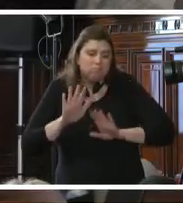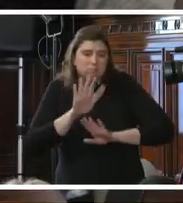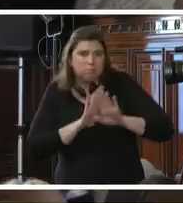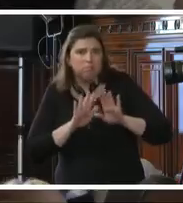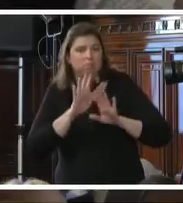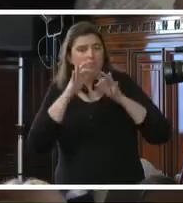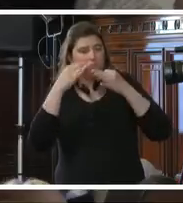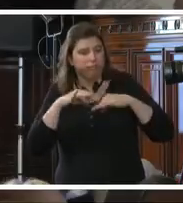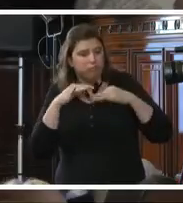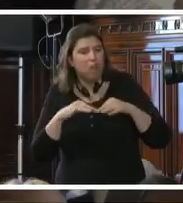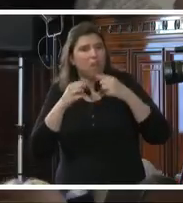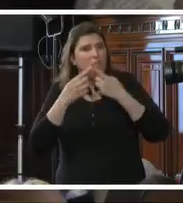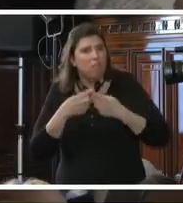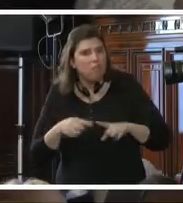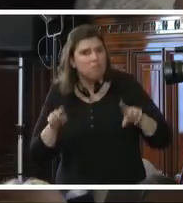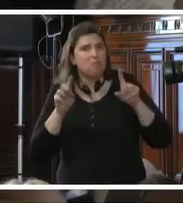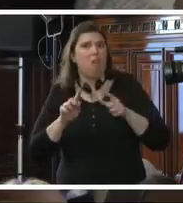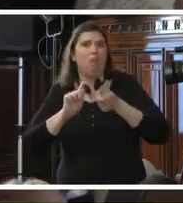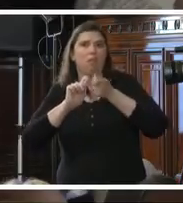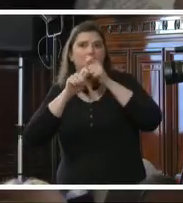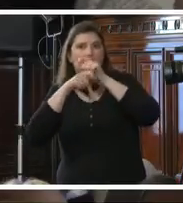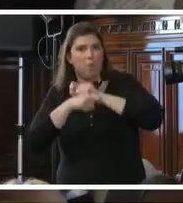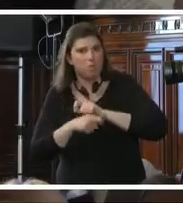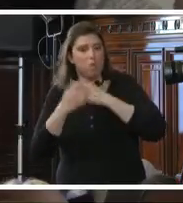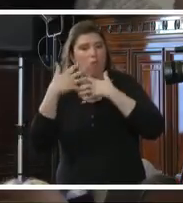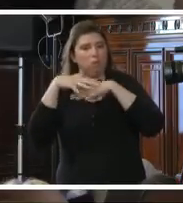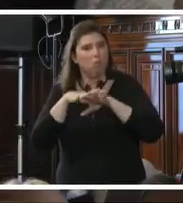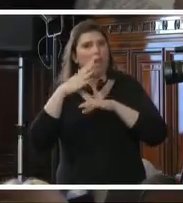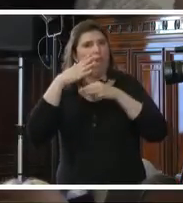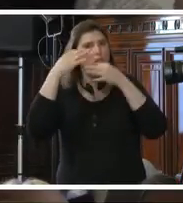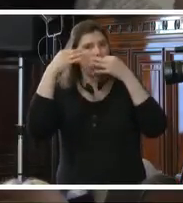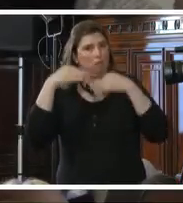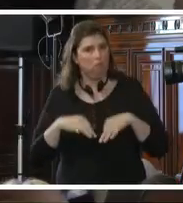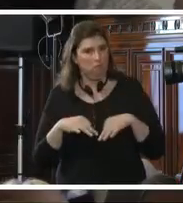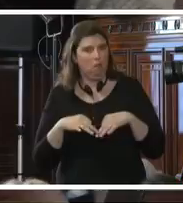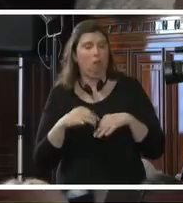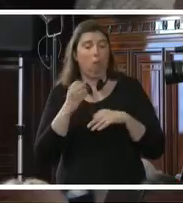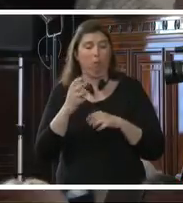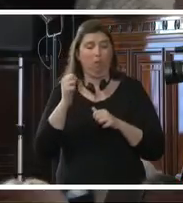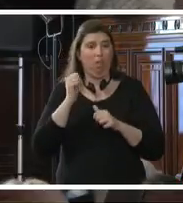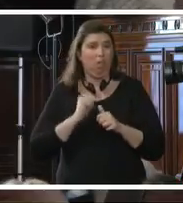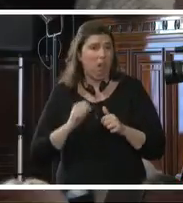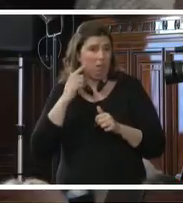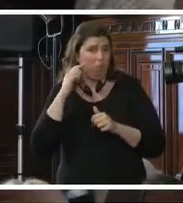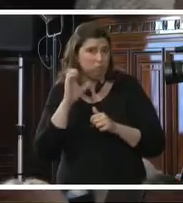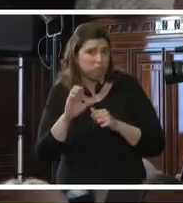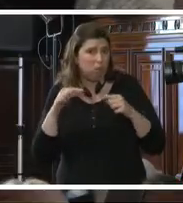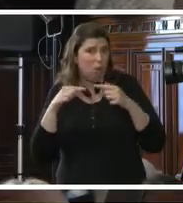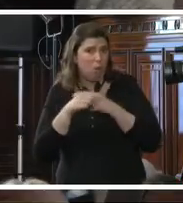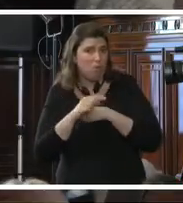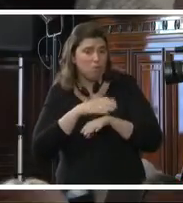plena, diferenciada, transformadora, integral y efectiva, por el daño que sufrieron como consecuencia del